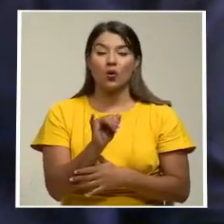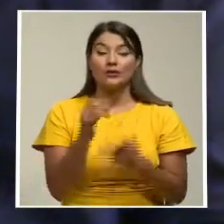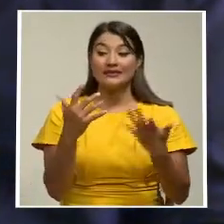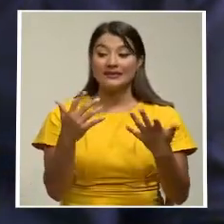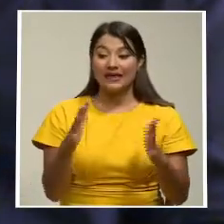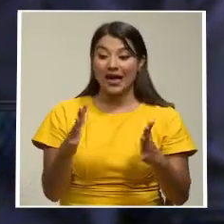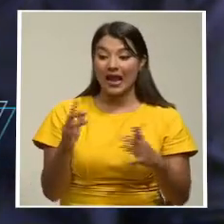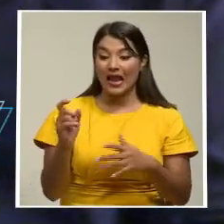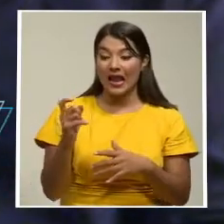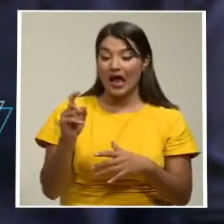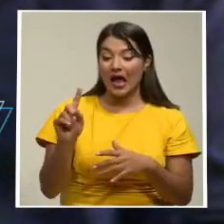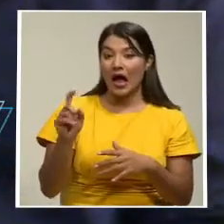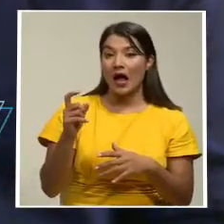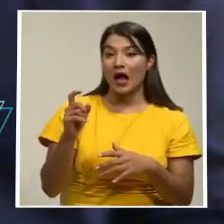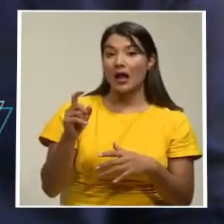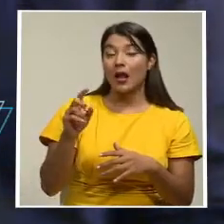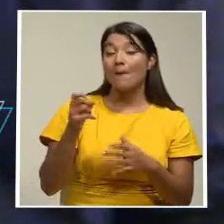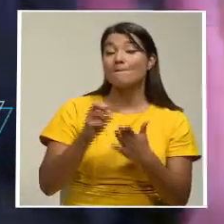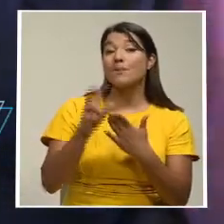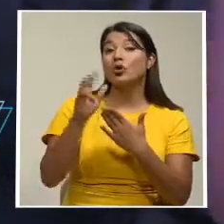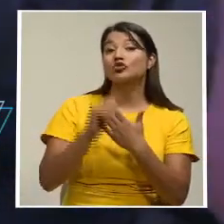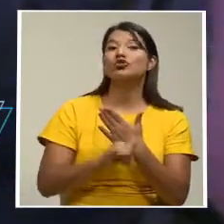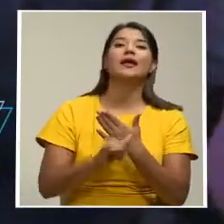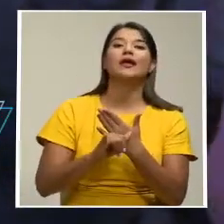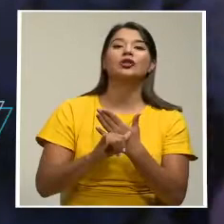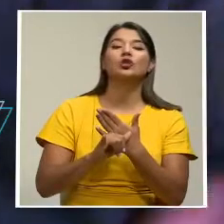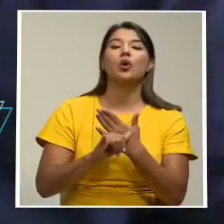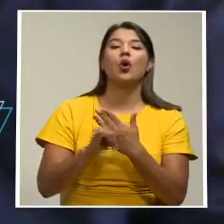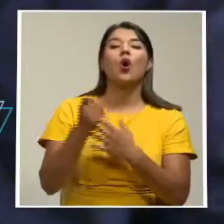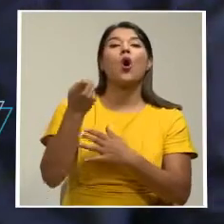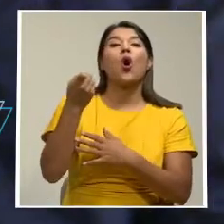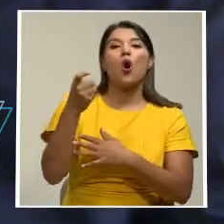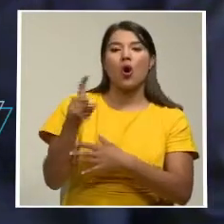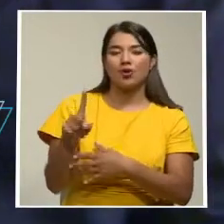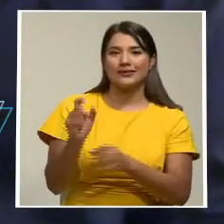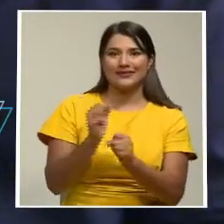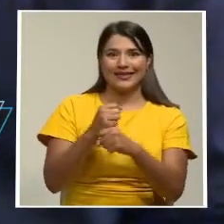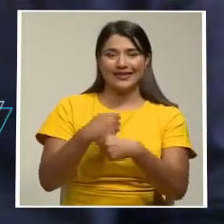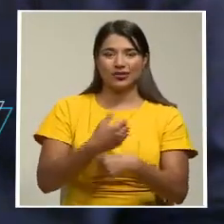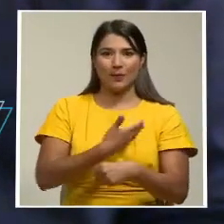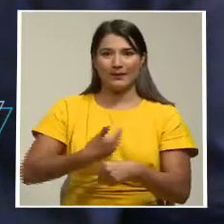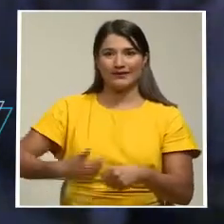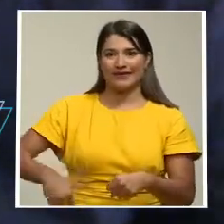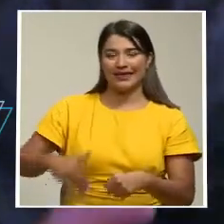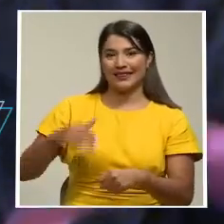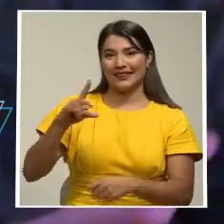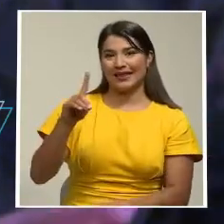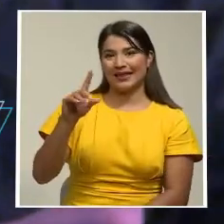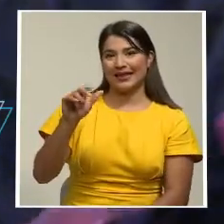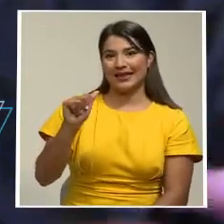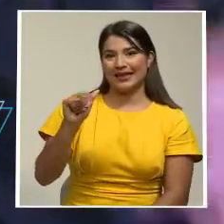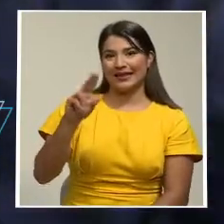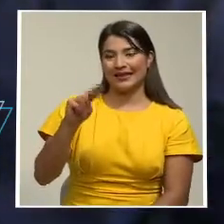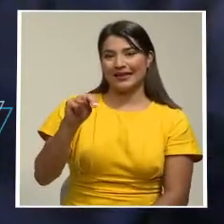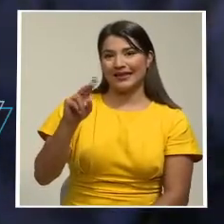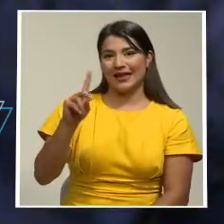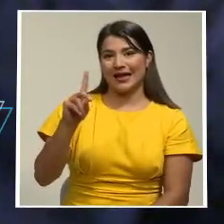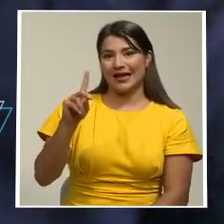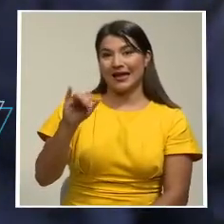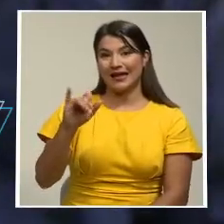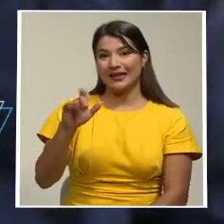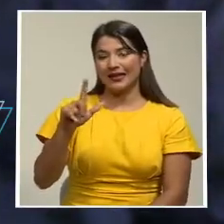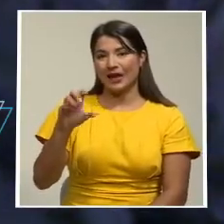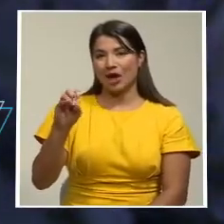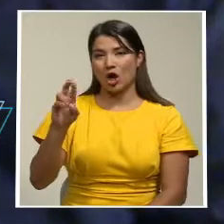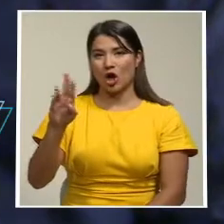enésimo megaproyecto megalómano, ¿no?, del presidente Daniel Ortega. Para ponerte un poco de contexto, recordemos que antes